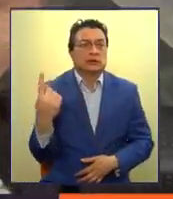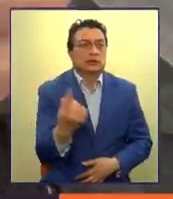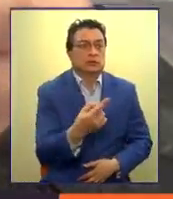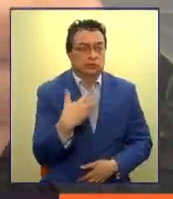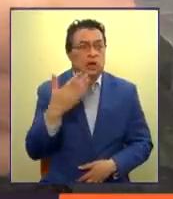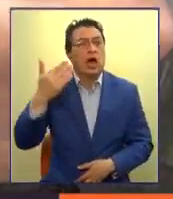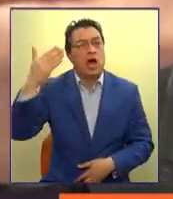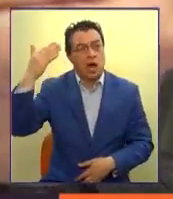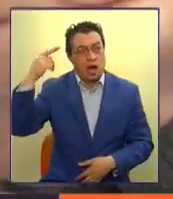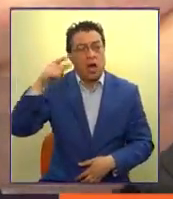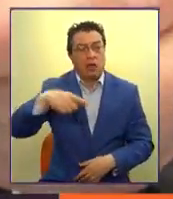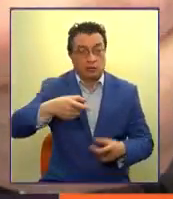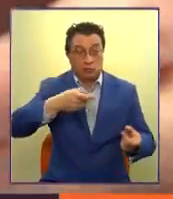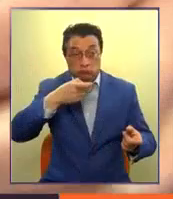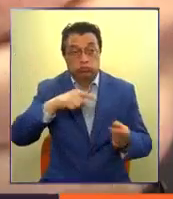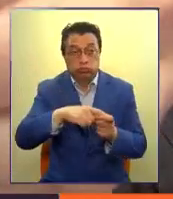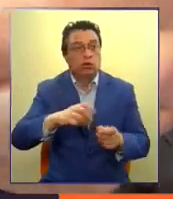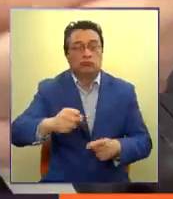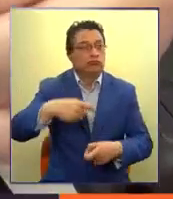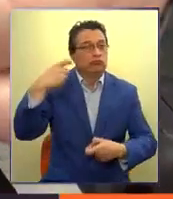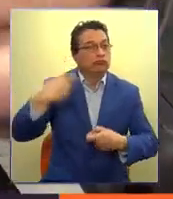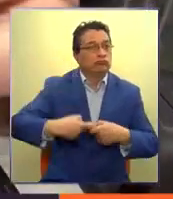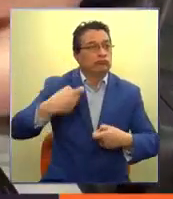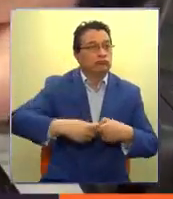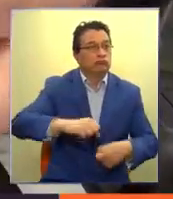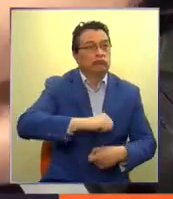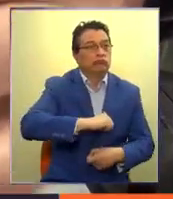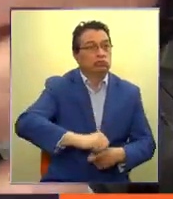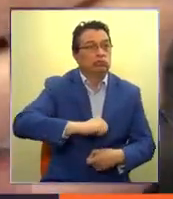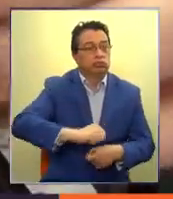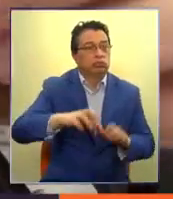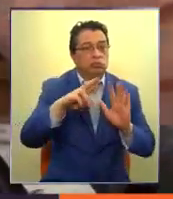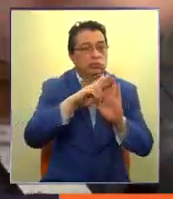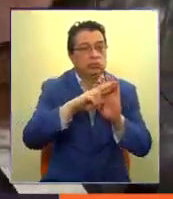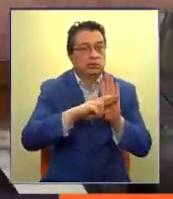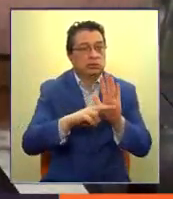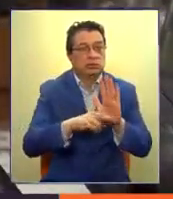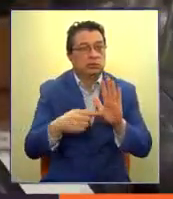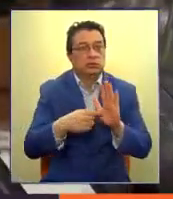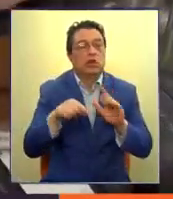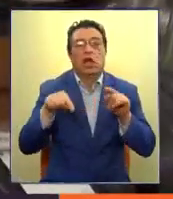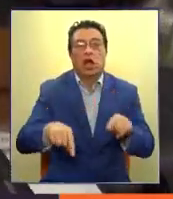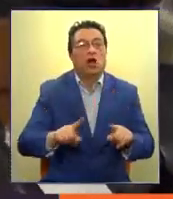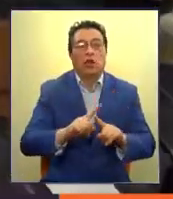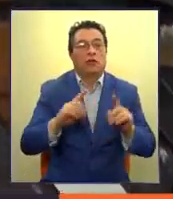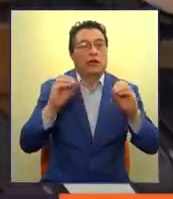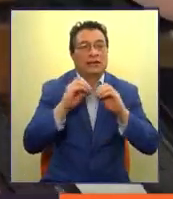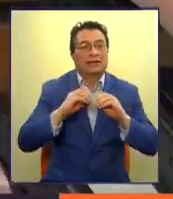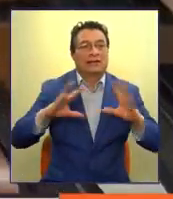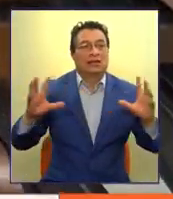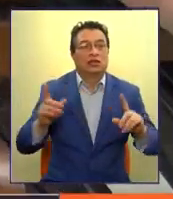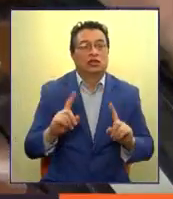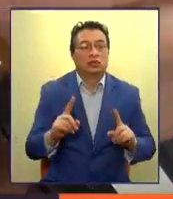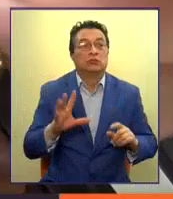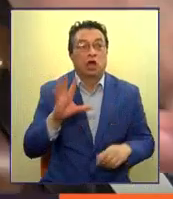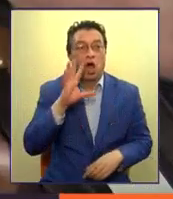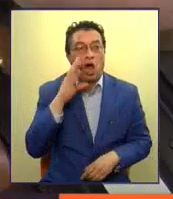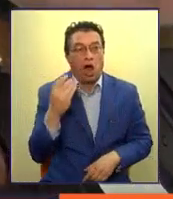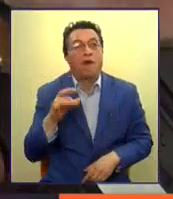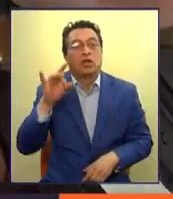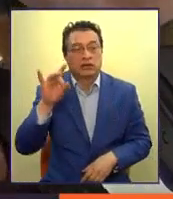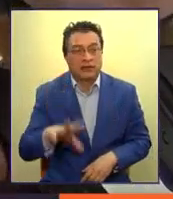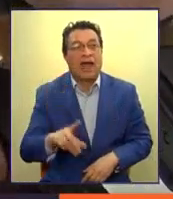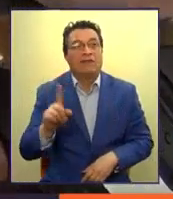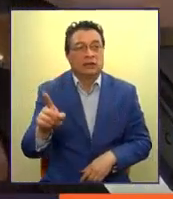tiempo en que los armeros se oponían tajantemente a una regularización, y eso ya no está tan claro. Es que obvio que saben que algunos no